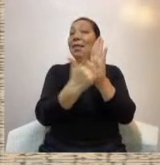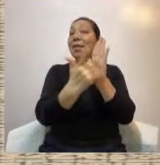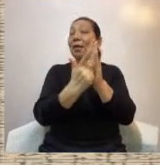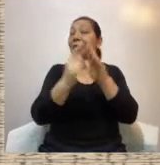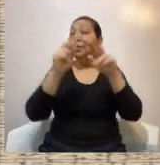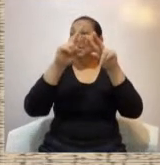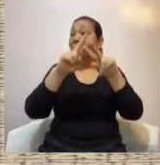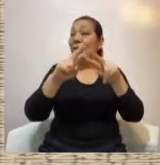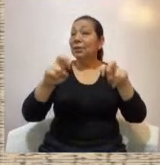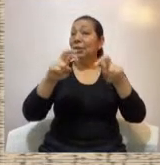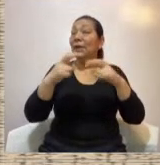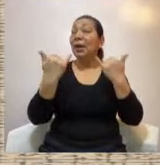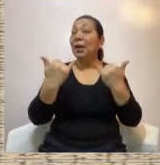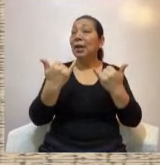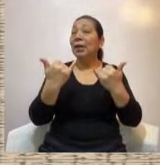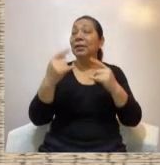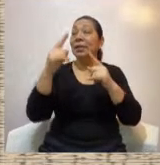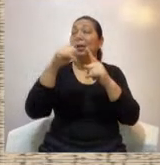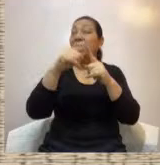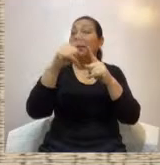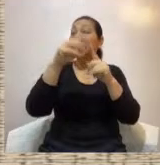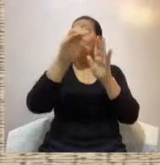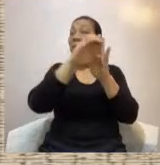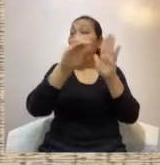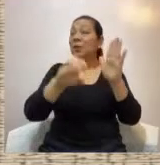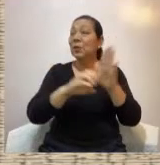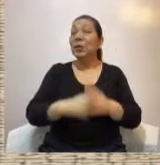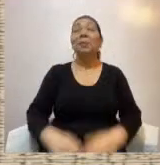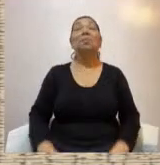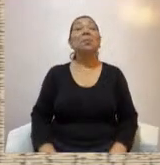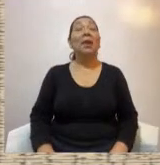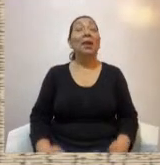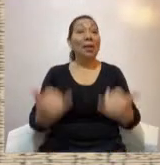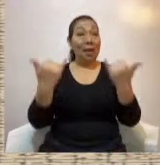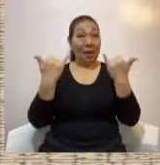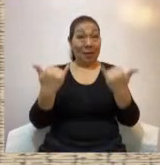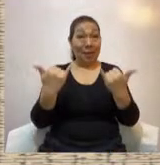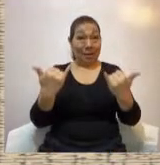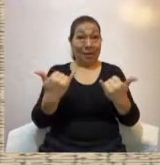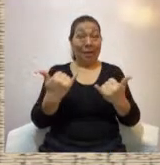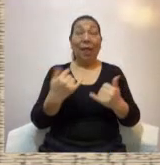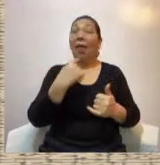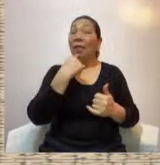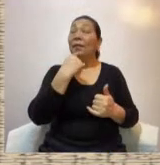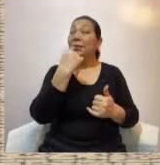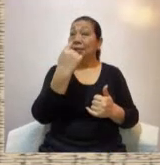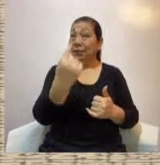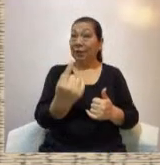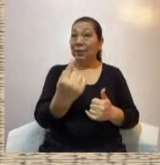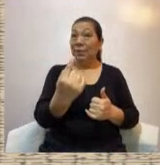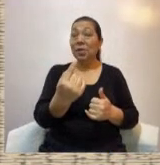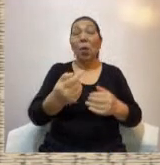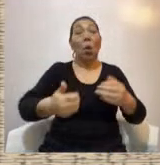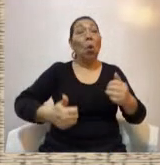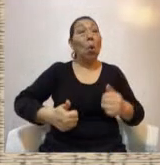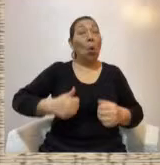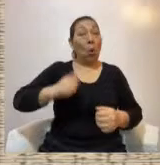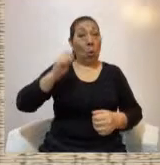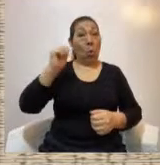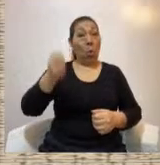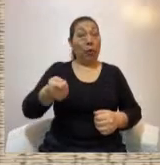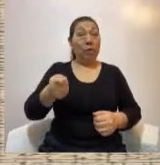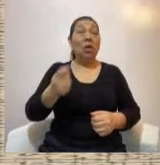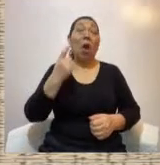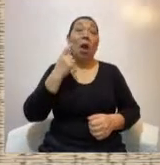disposiciones legales analizadas, en este caso, por el tribunal? Bien, el tribunal lo que señala en este caso es que los jueces